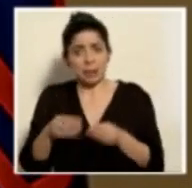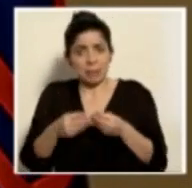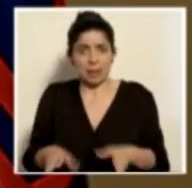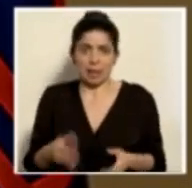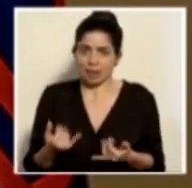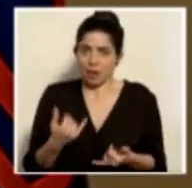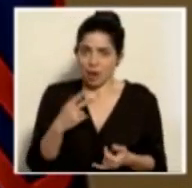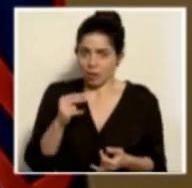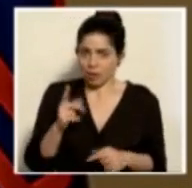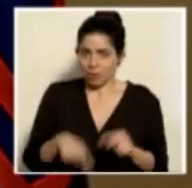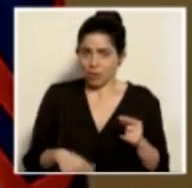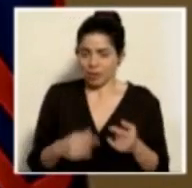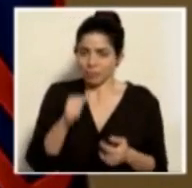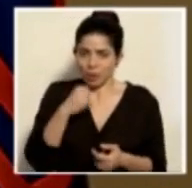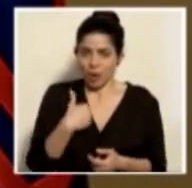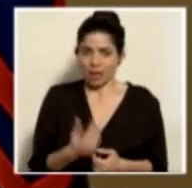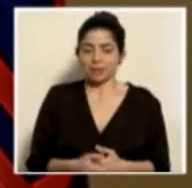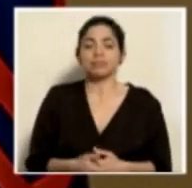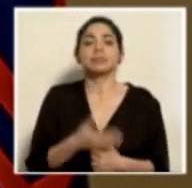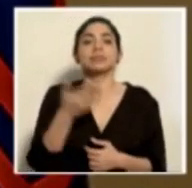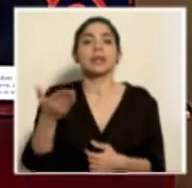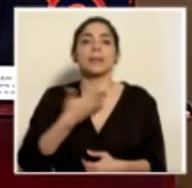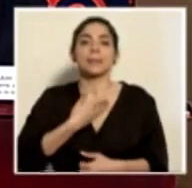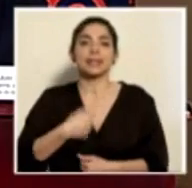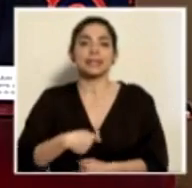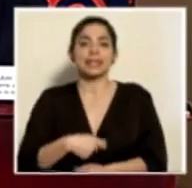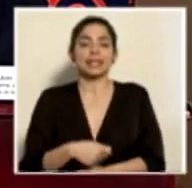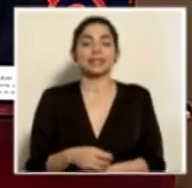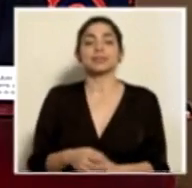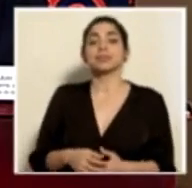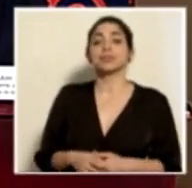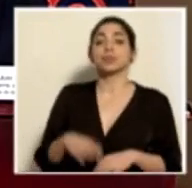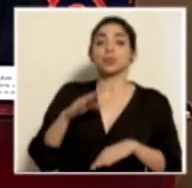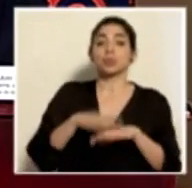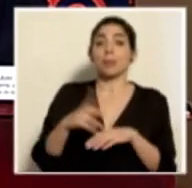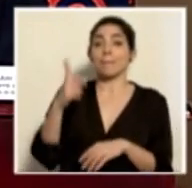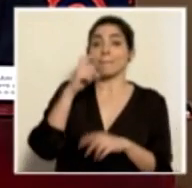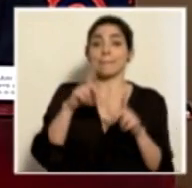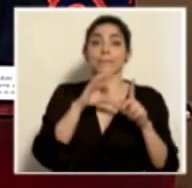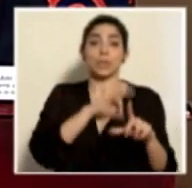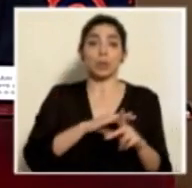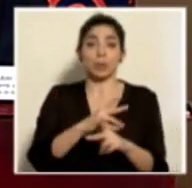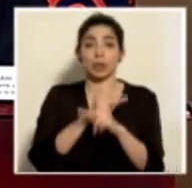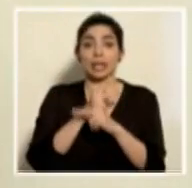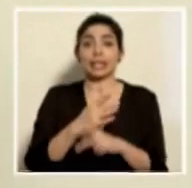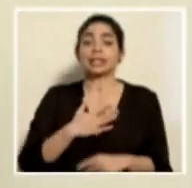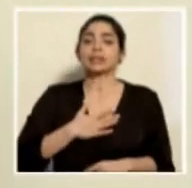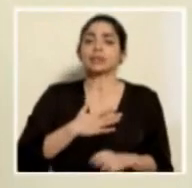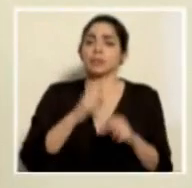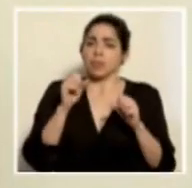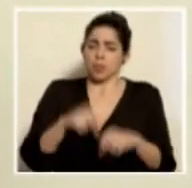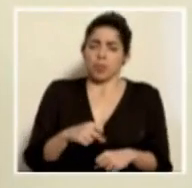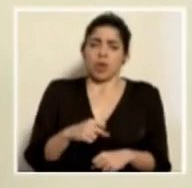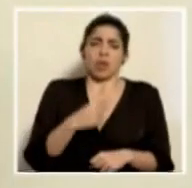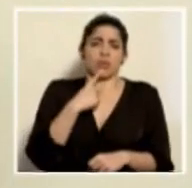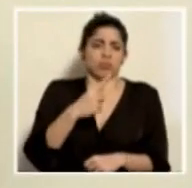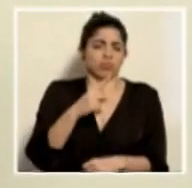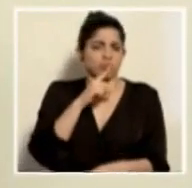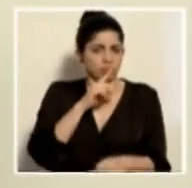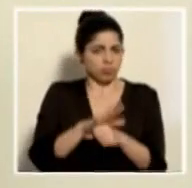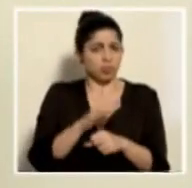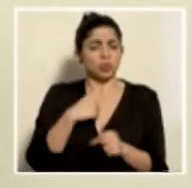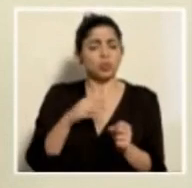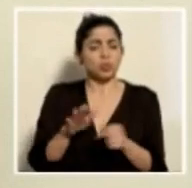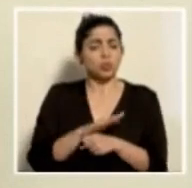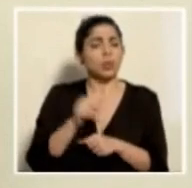tenemos. Señor presidente. Sobre la pregunta del bono proteger, yo puedo garantizar todo mi esfuerzo